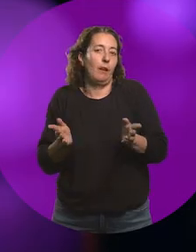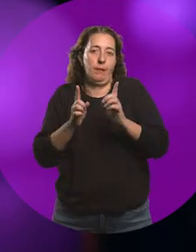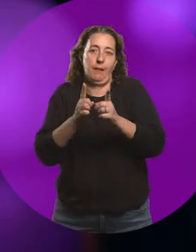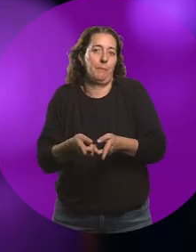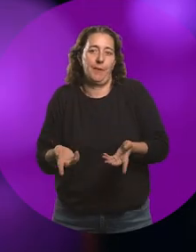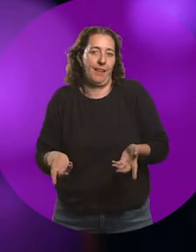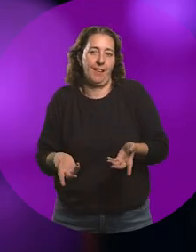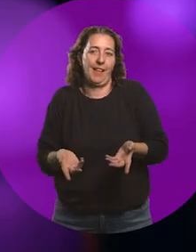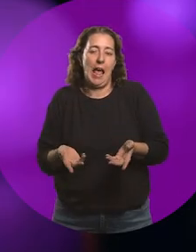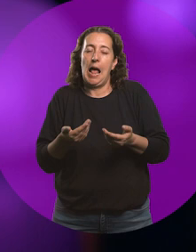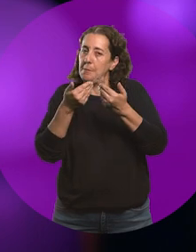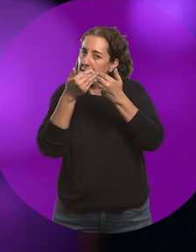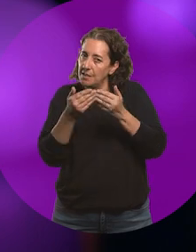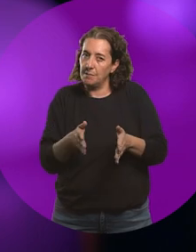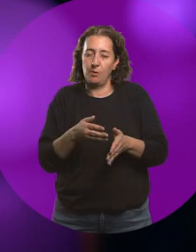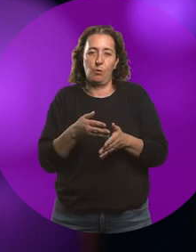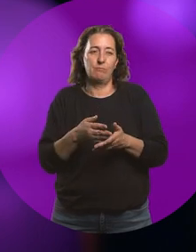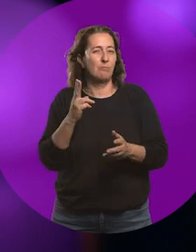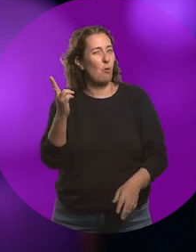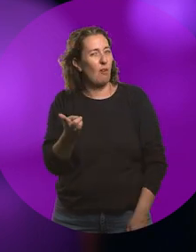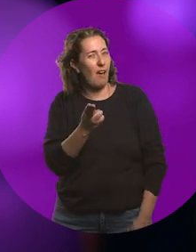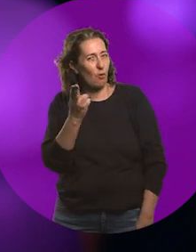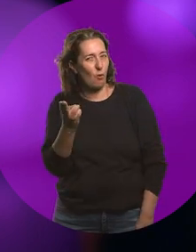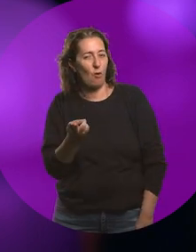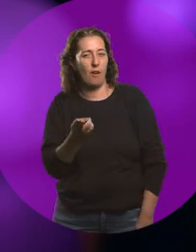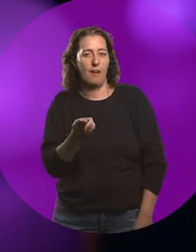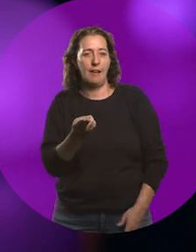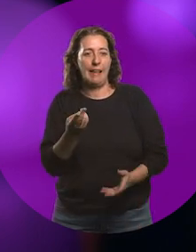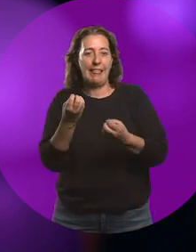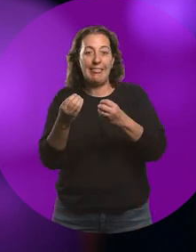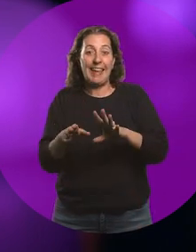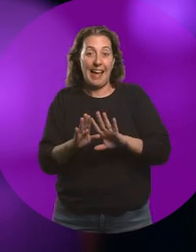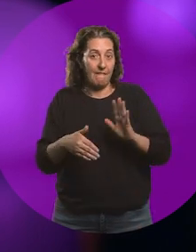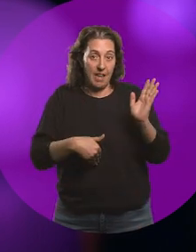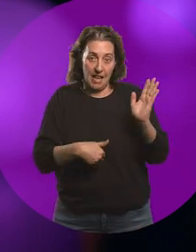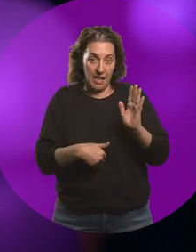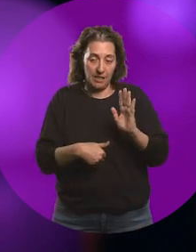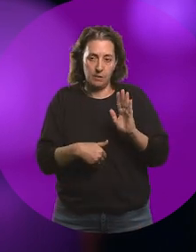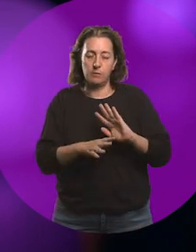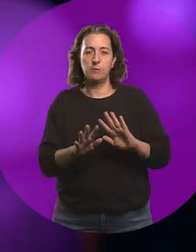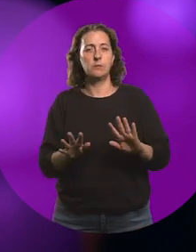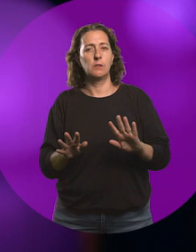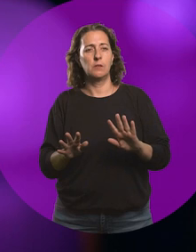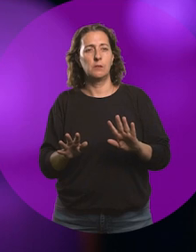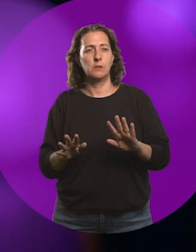al principio fue como raro el dejar de bailar y decir, bueno,